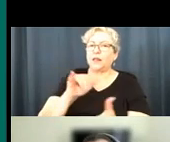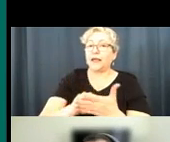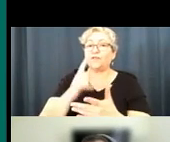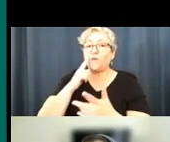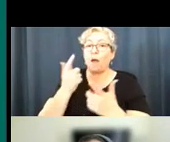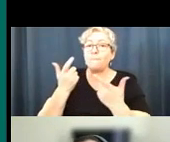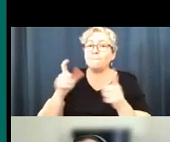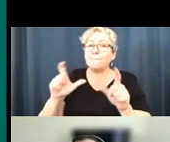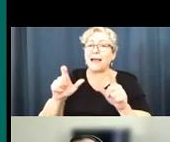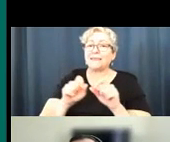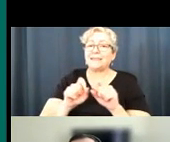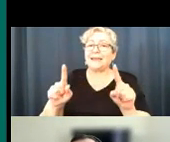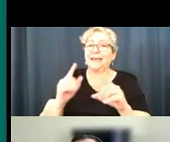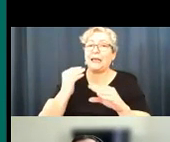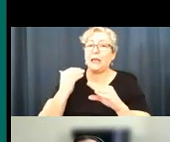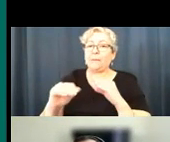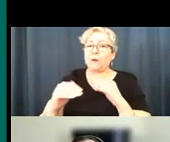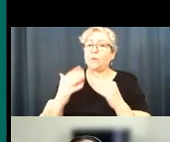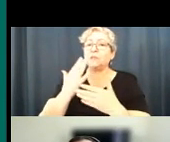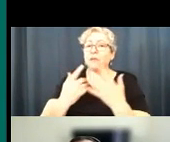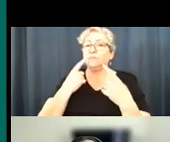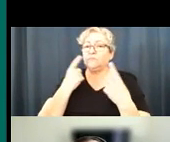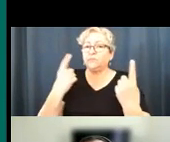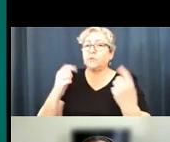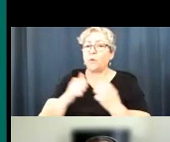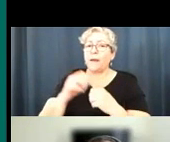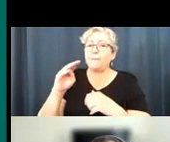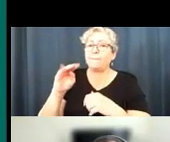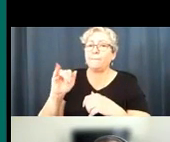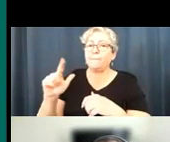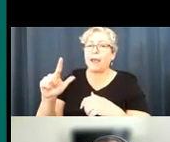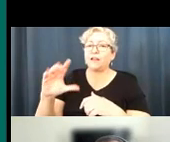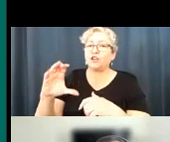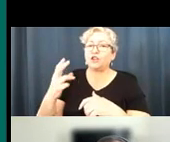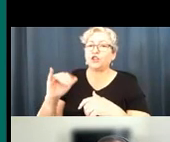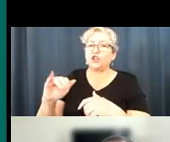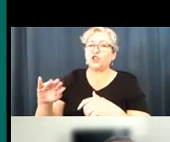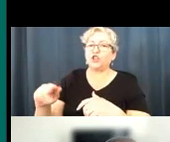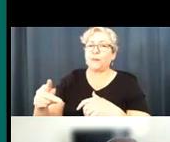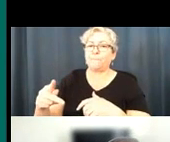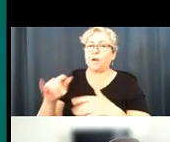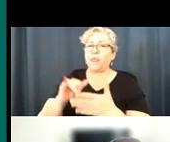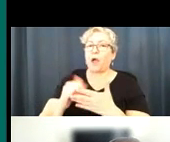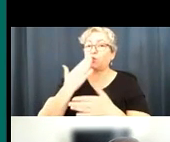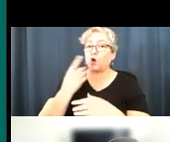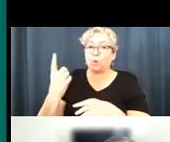usarlo con emails de masa. Tuvimos algún éxito con MailChimp